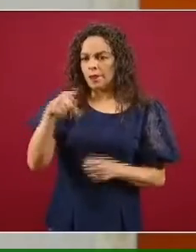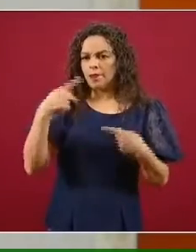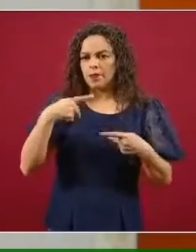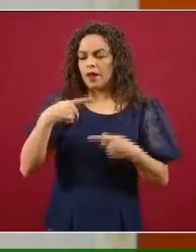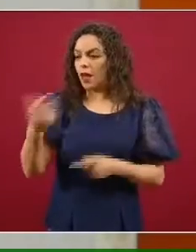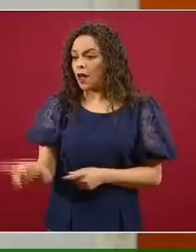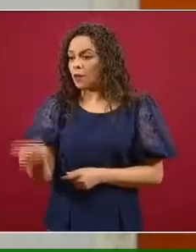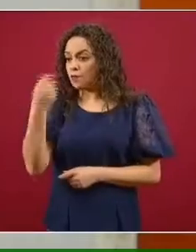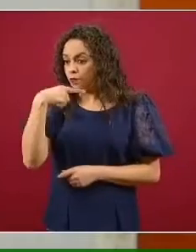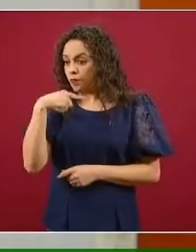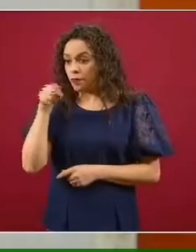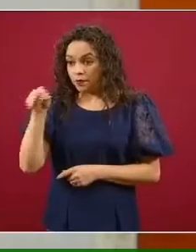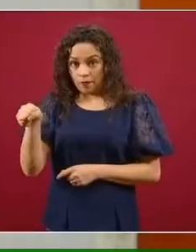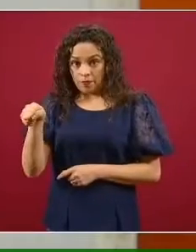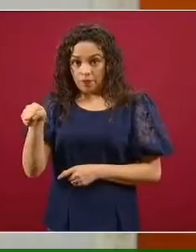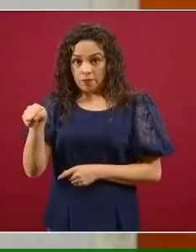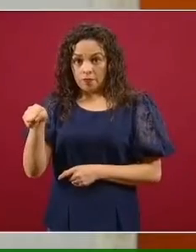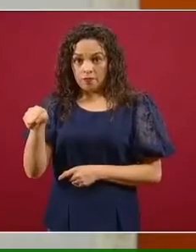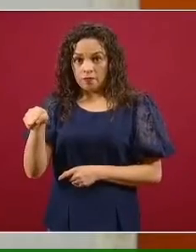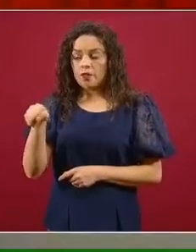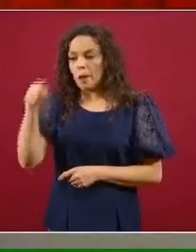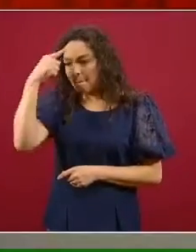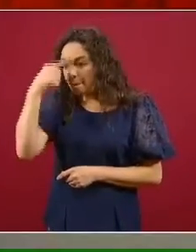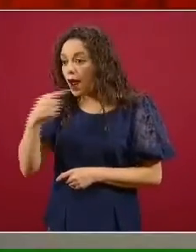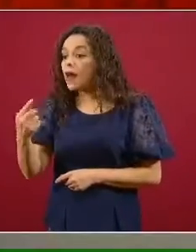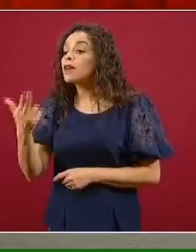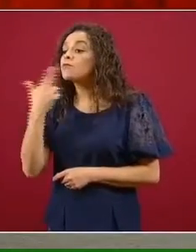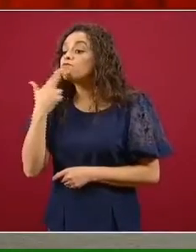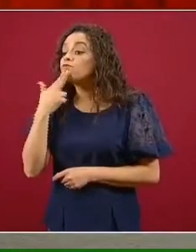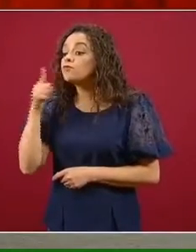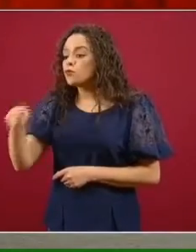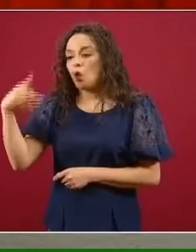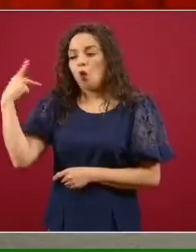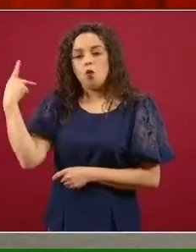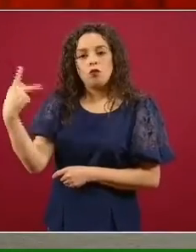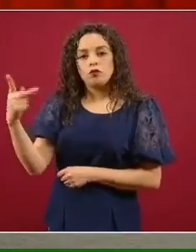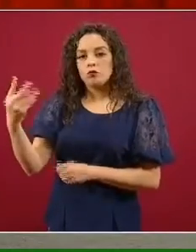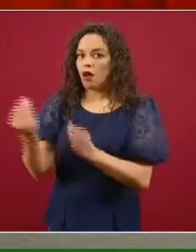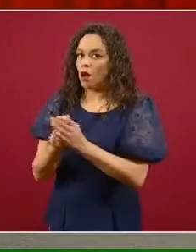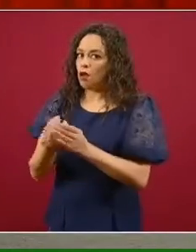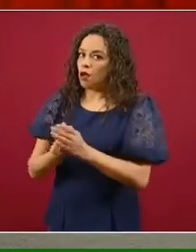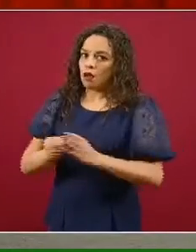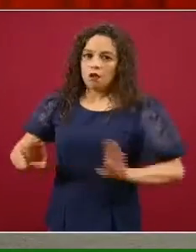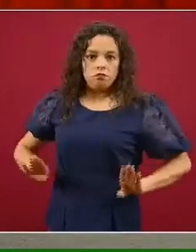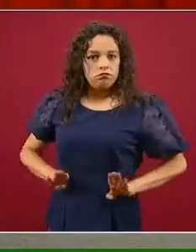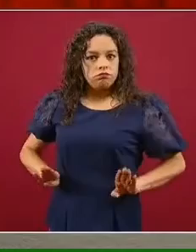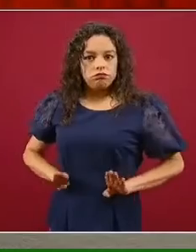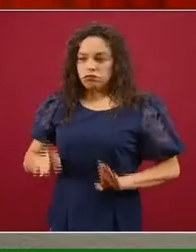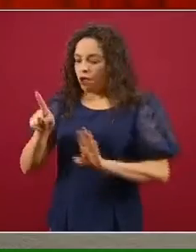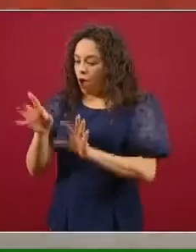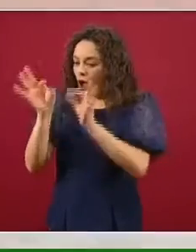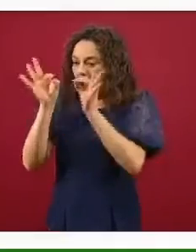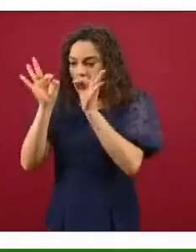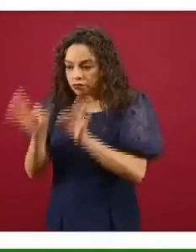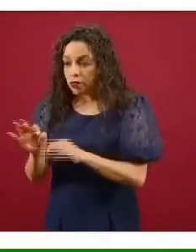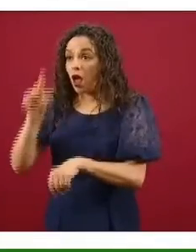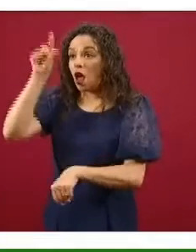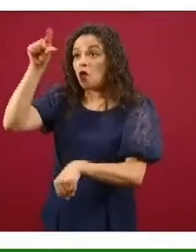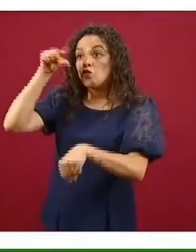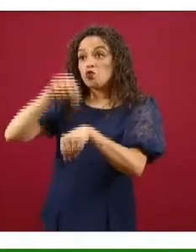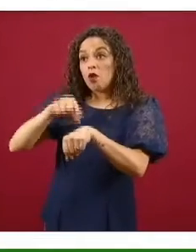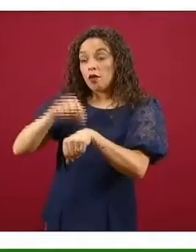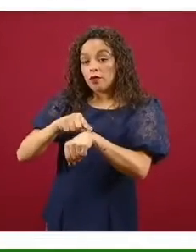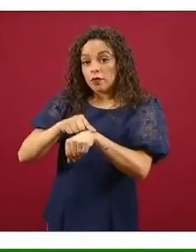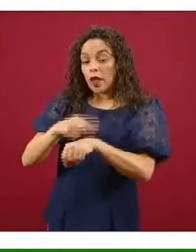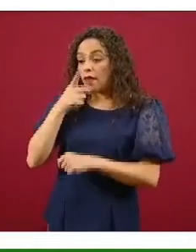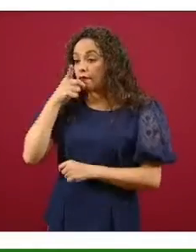medicamento, este medicamento tiene una razón de ser y tiene una indicación precisa para lo cual el profesional de la salud lo